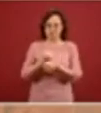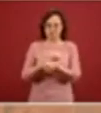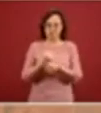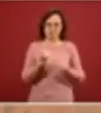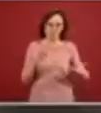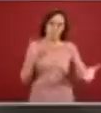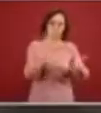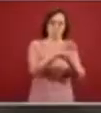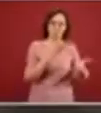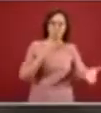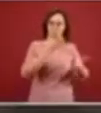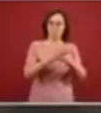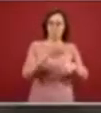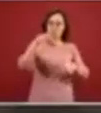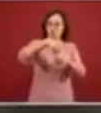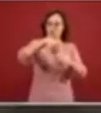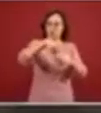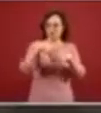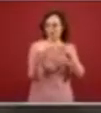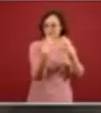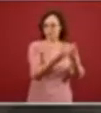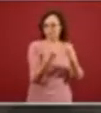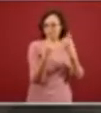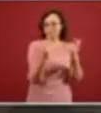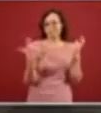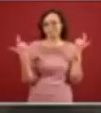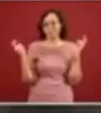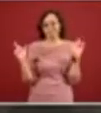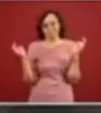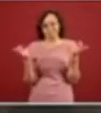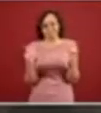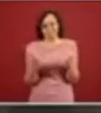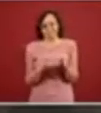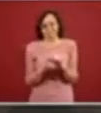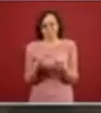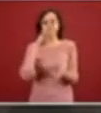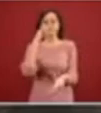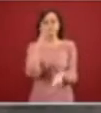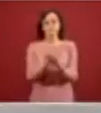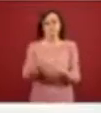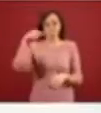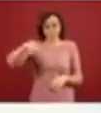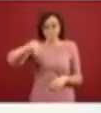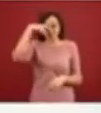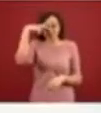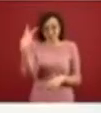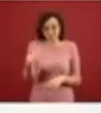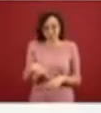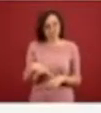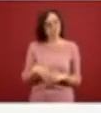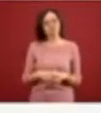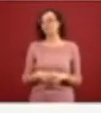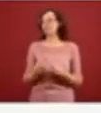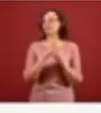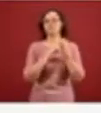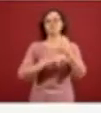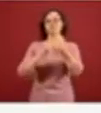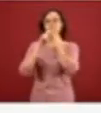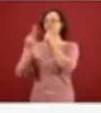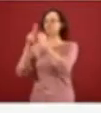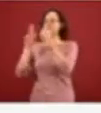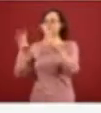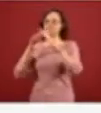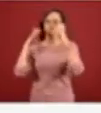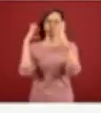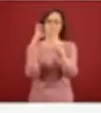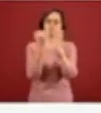disminuyendo. Y no es una situación que únicamente esté viviendo este país, es en todos los países del mundo.